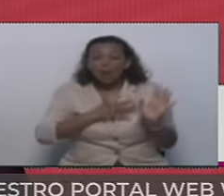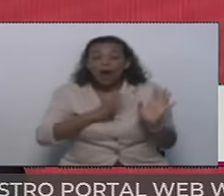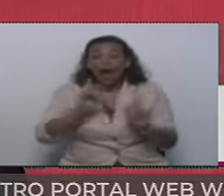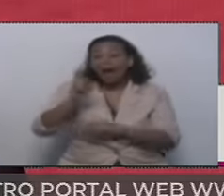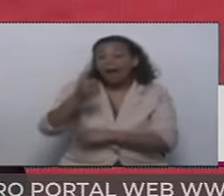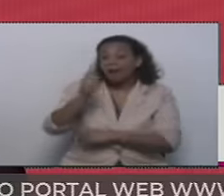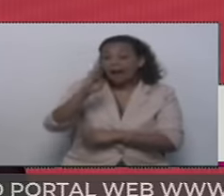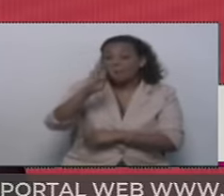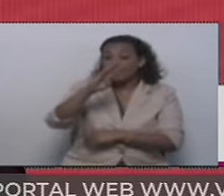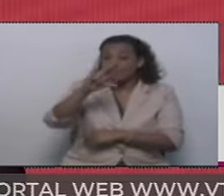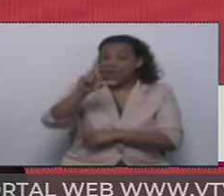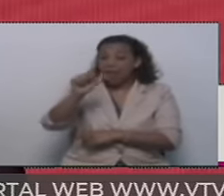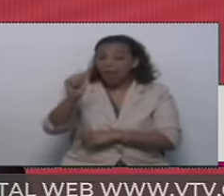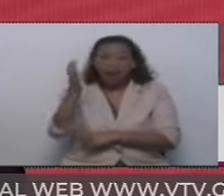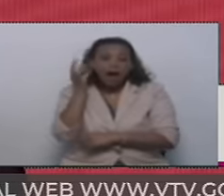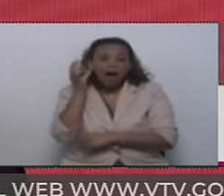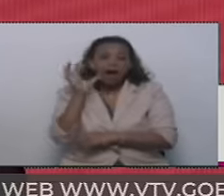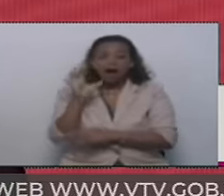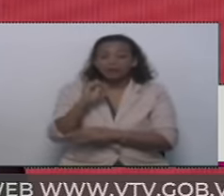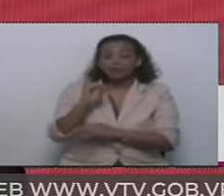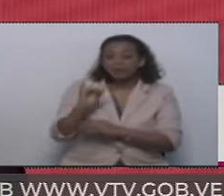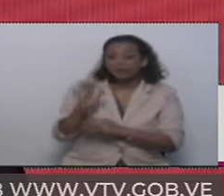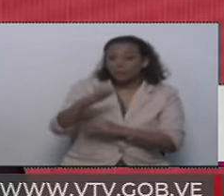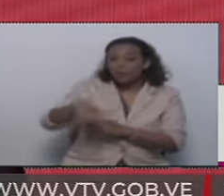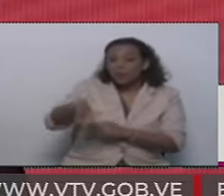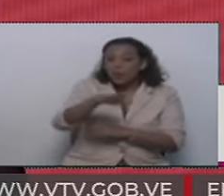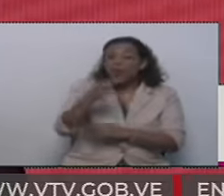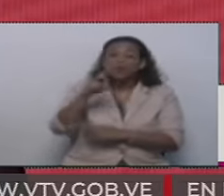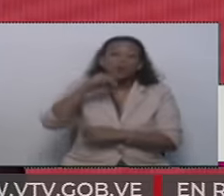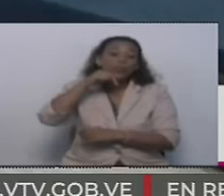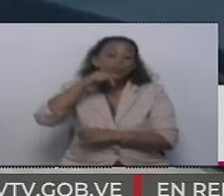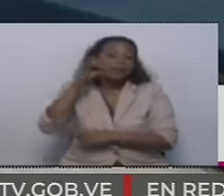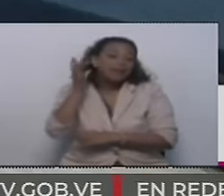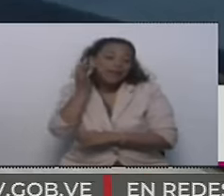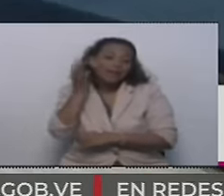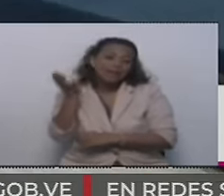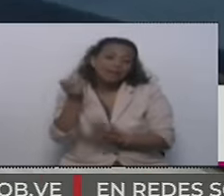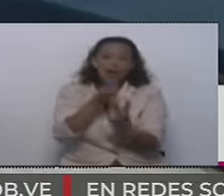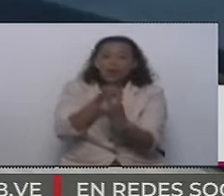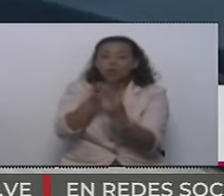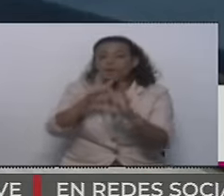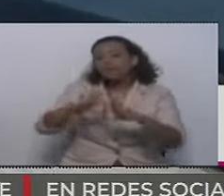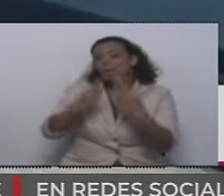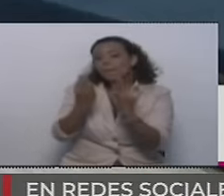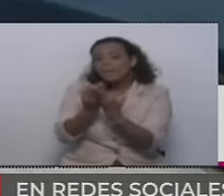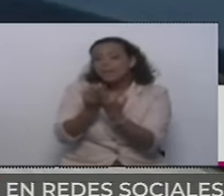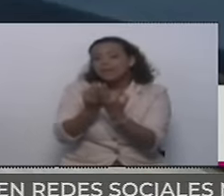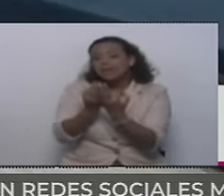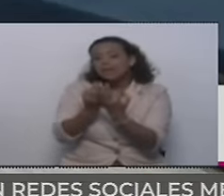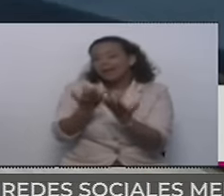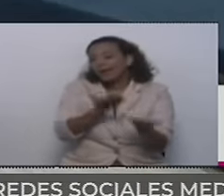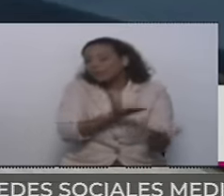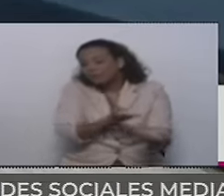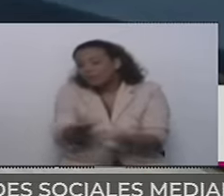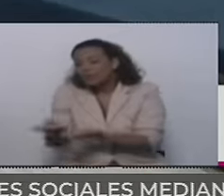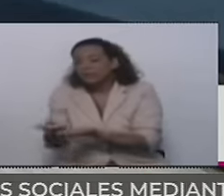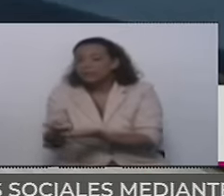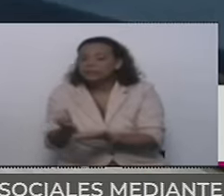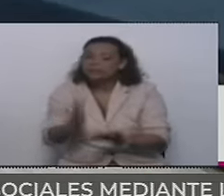Gabriela Zavala, con Z, su nieta. Así que, bueno, Merly, te